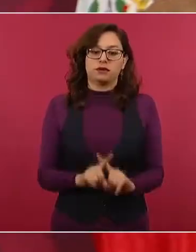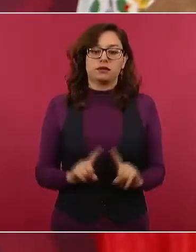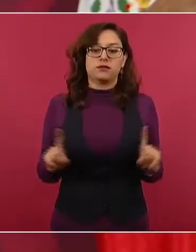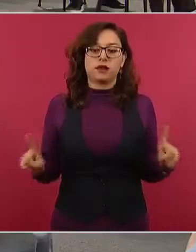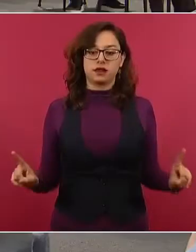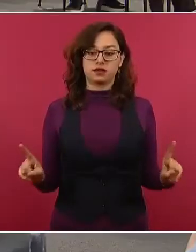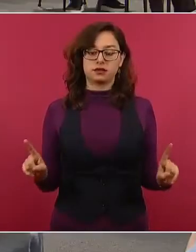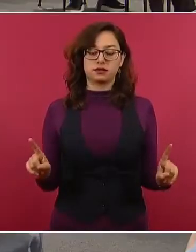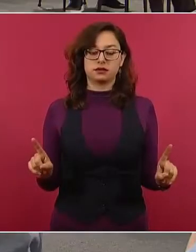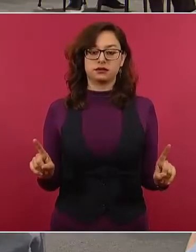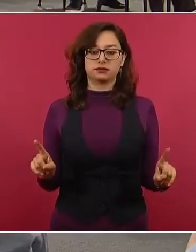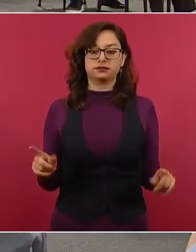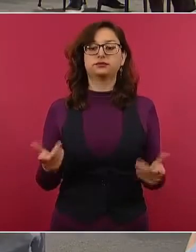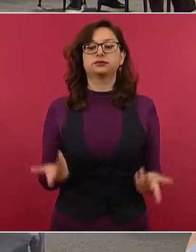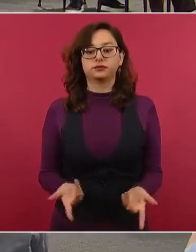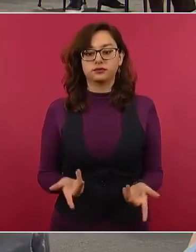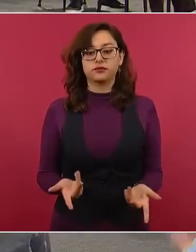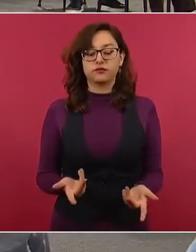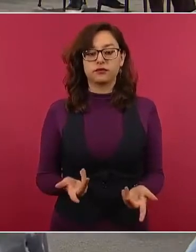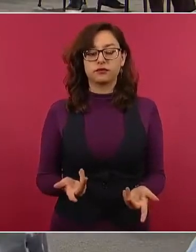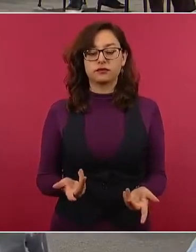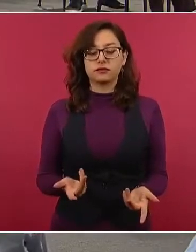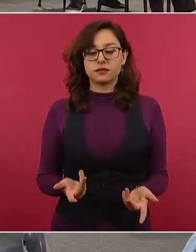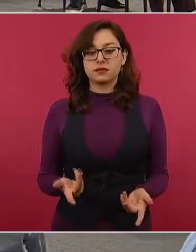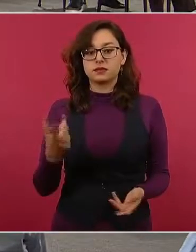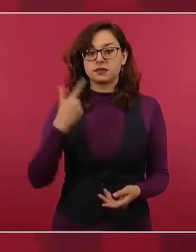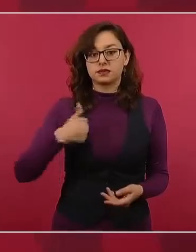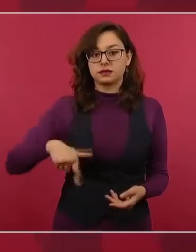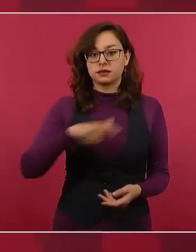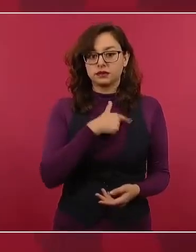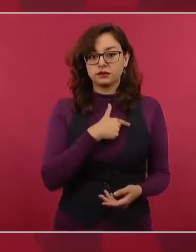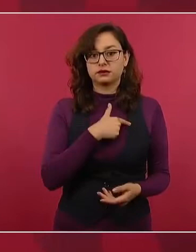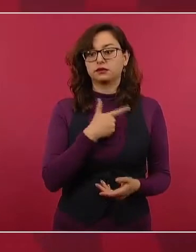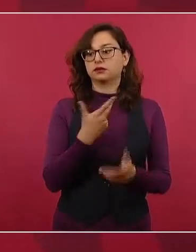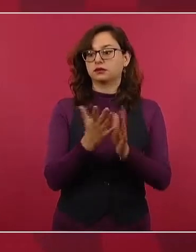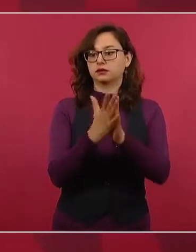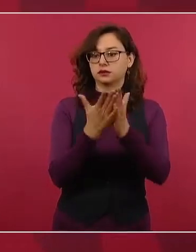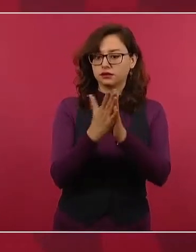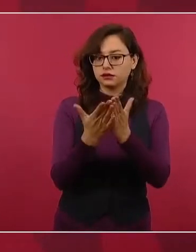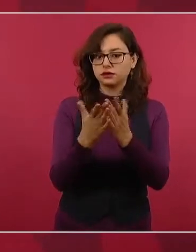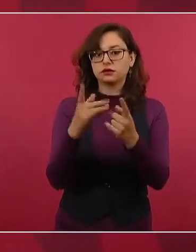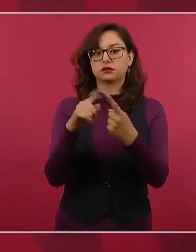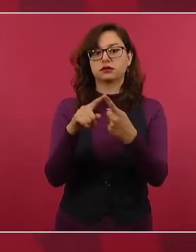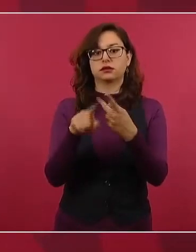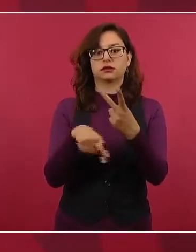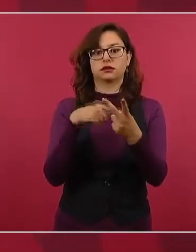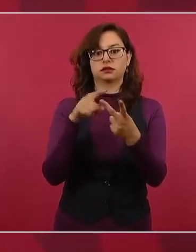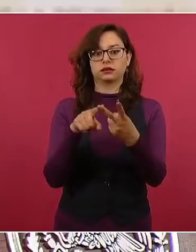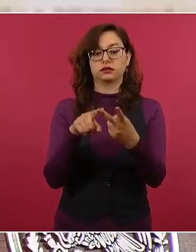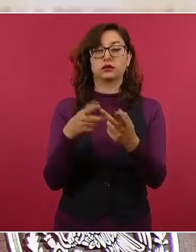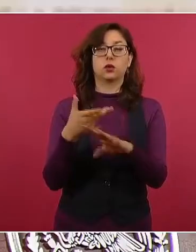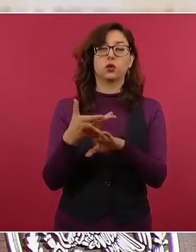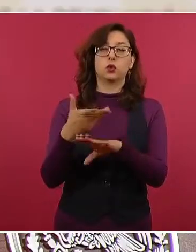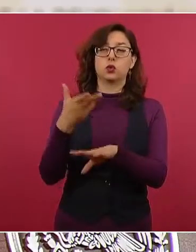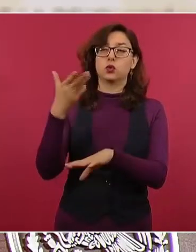Y de todos los documentos que escribimos, libros, desde que